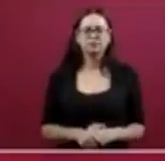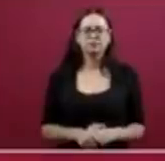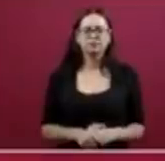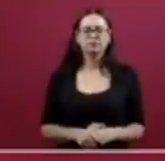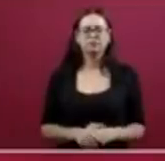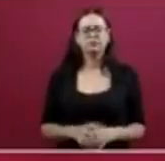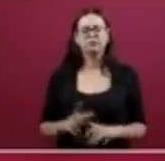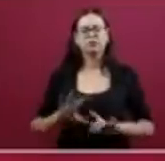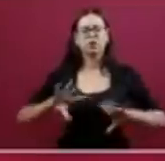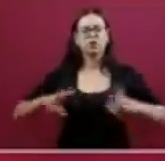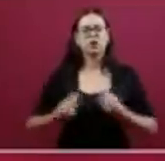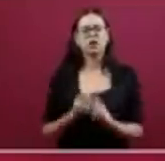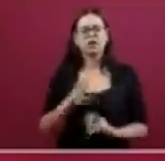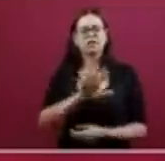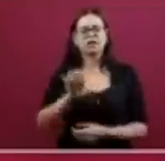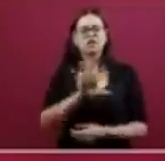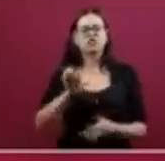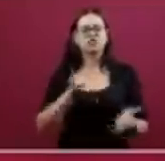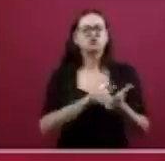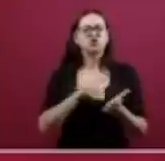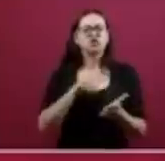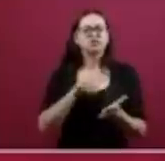son en total 500 millones,